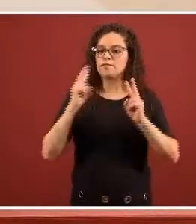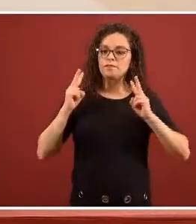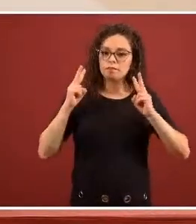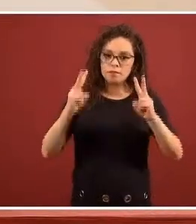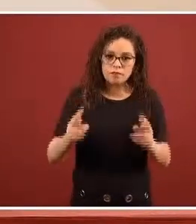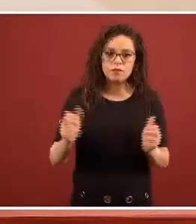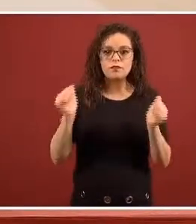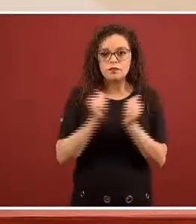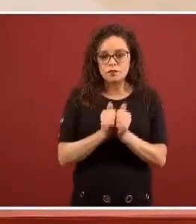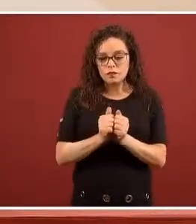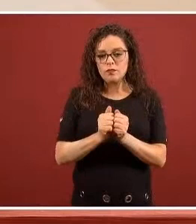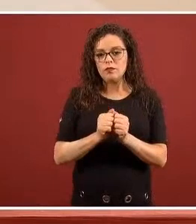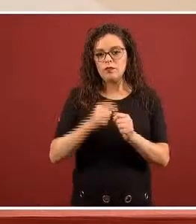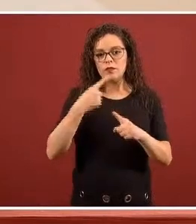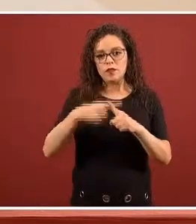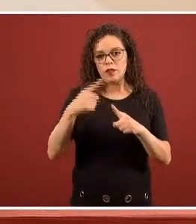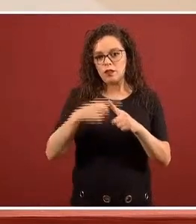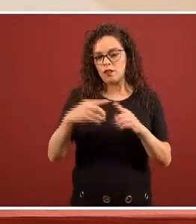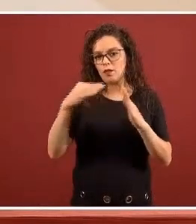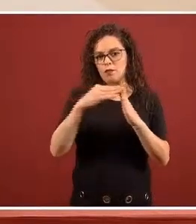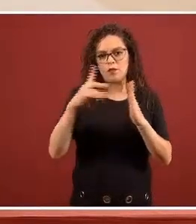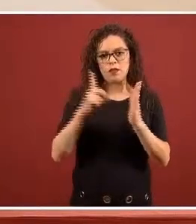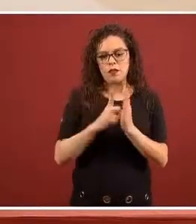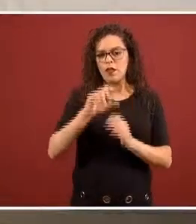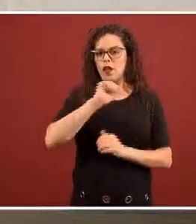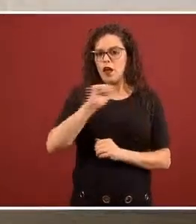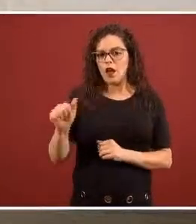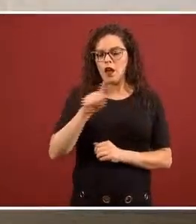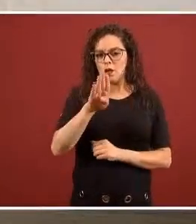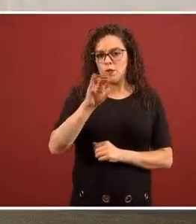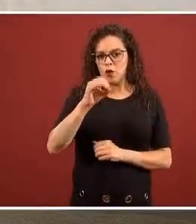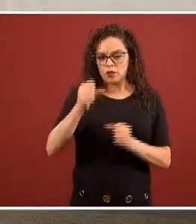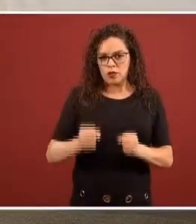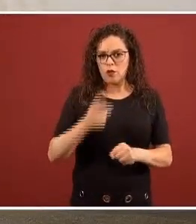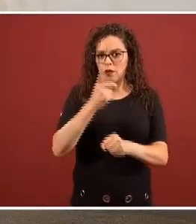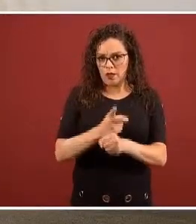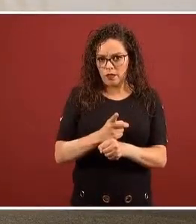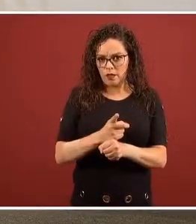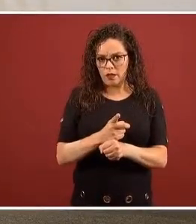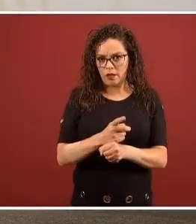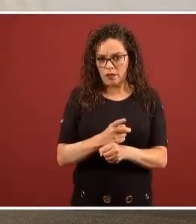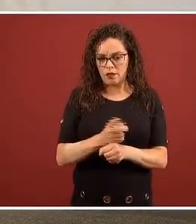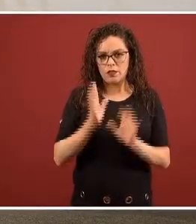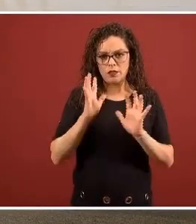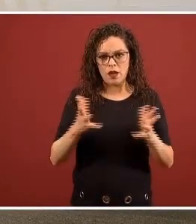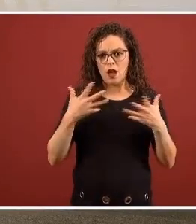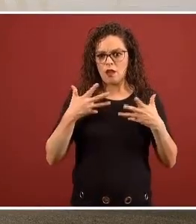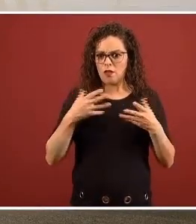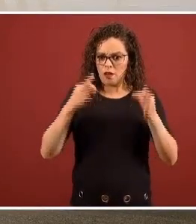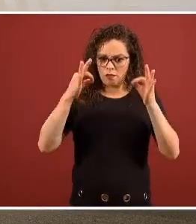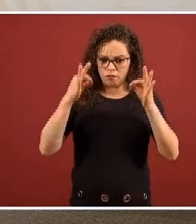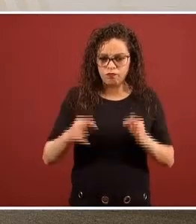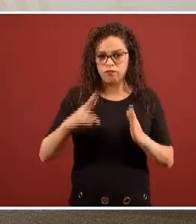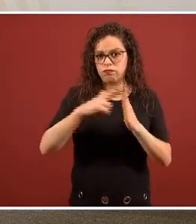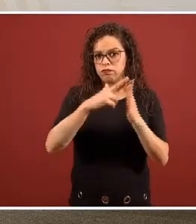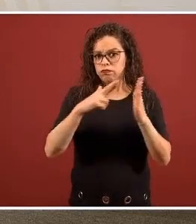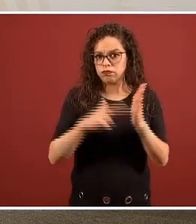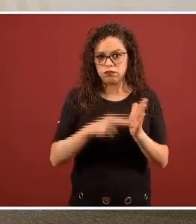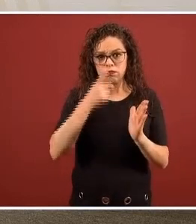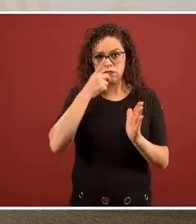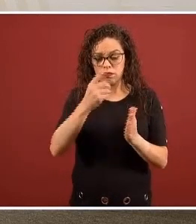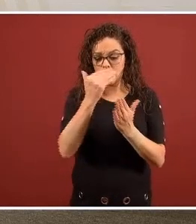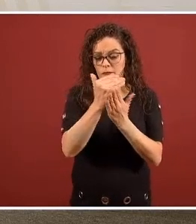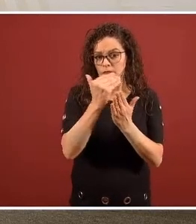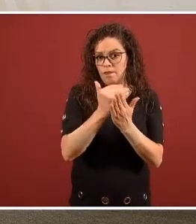mecanismos de bioseguridad estrictos que de por sí ya estaban contemplados en el reglamento correspondiente, pero en la guía técnica,